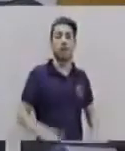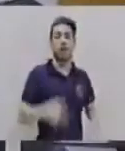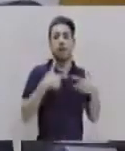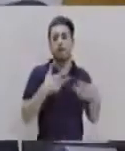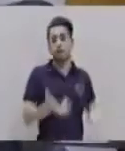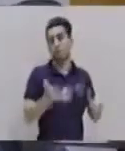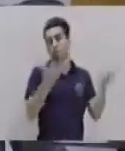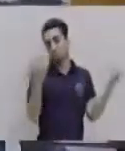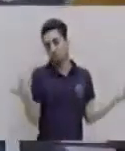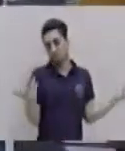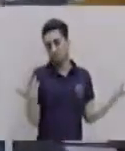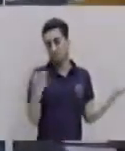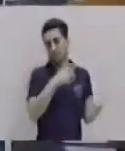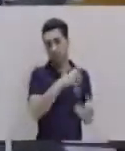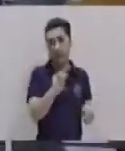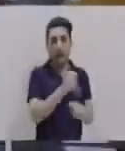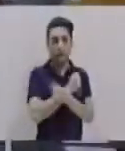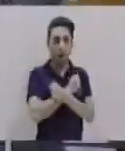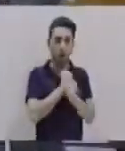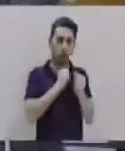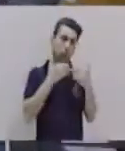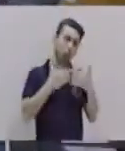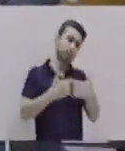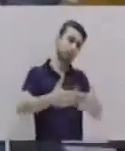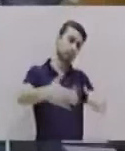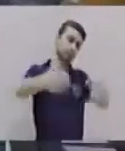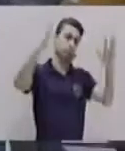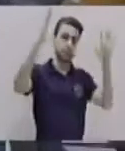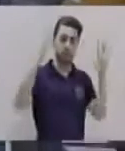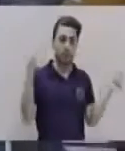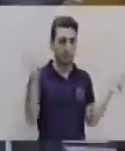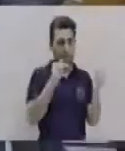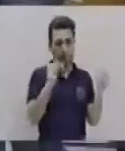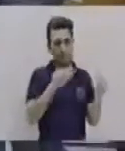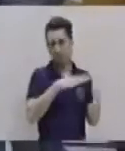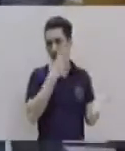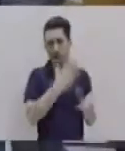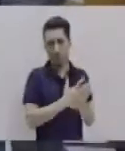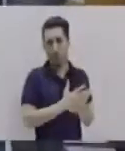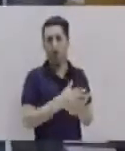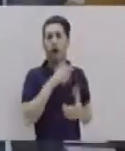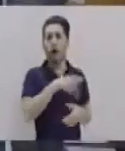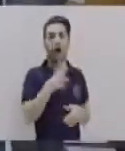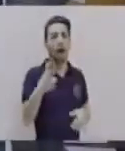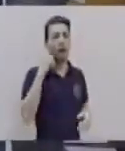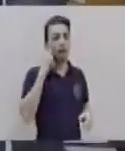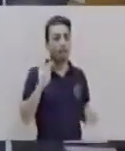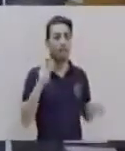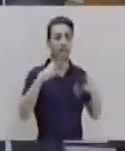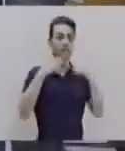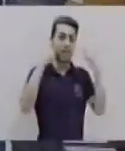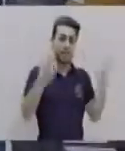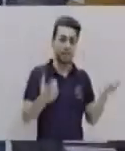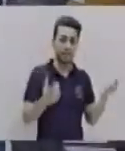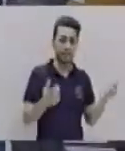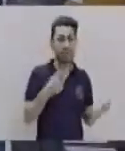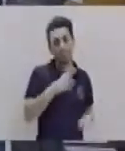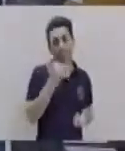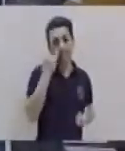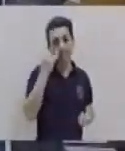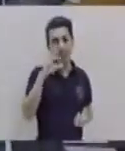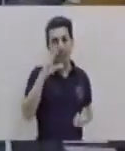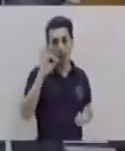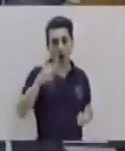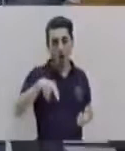ese conflicto entre familias, el amor de ellos hubiera triunfado, se hubiera acabado la pelea en Verona y todos hubieran sido felices. Entonces, de una forma